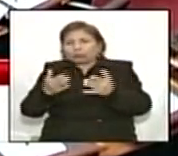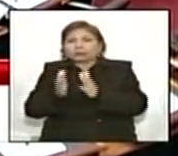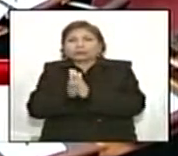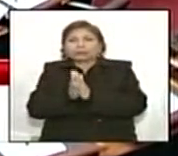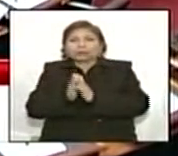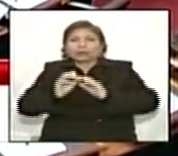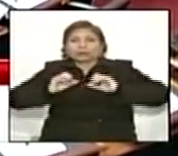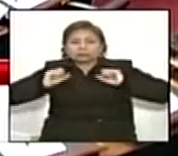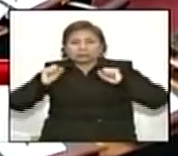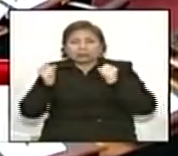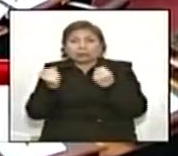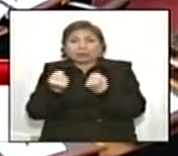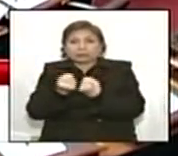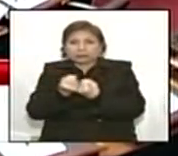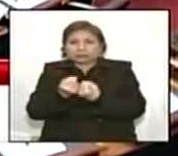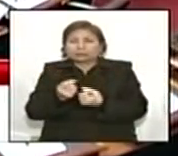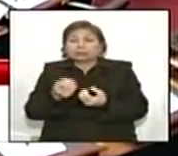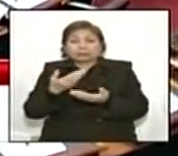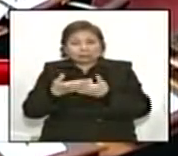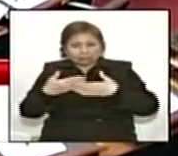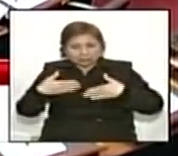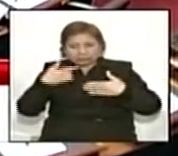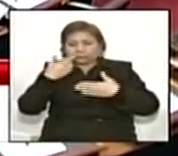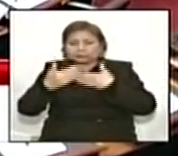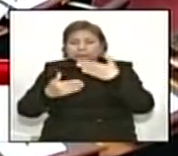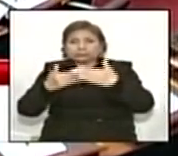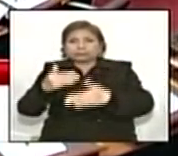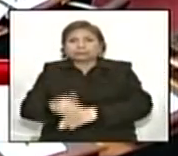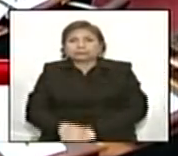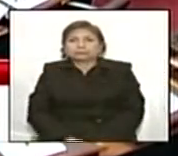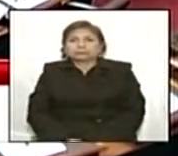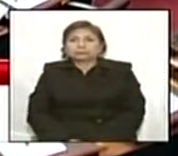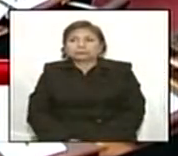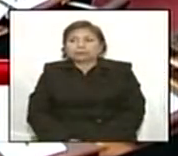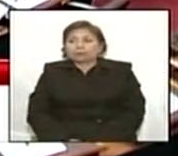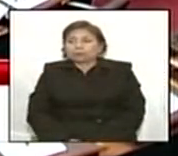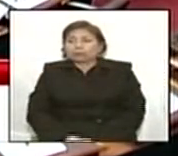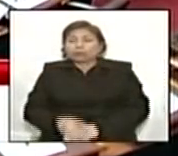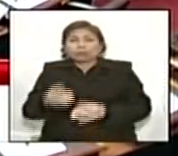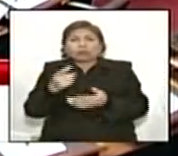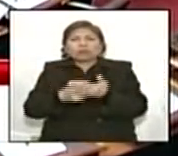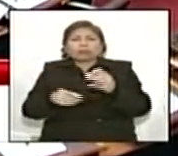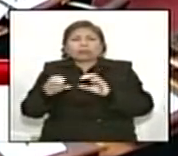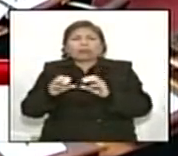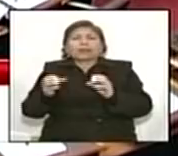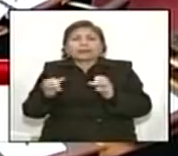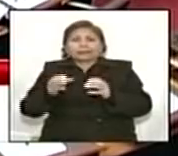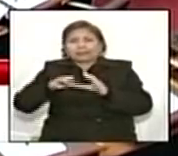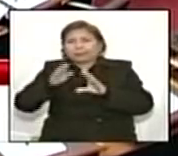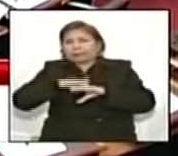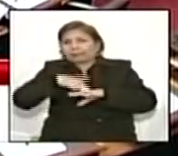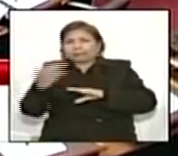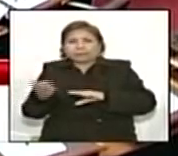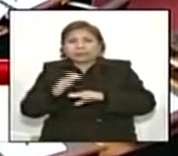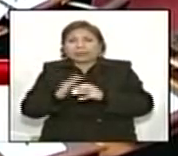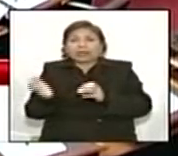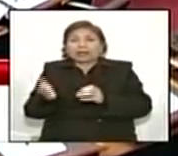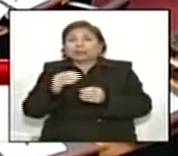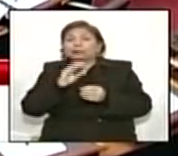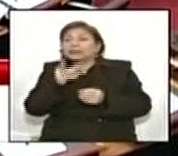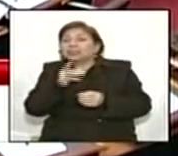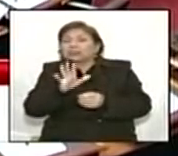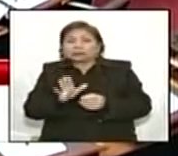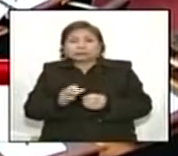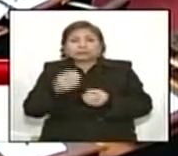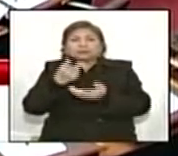del Parlamento. Claramente, como decía Carlos Villarreal, hay bancadas que no van a dudar en la presentación de la